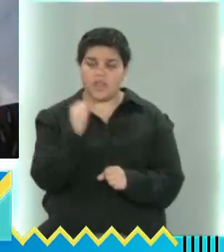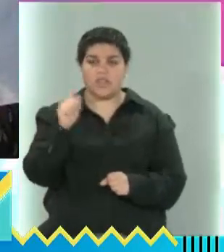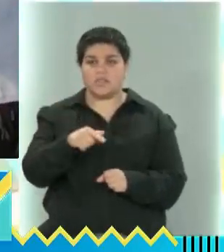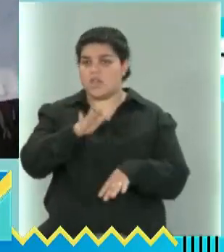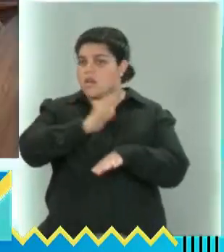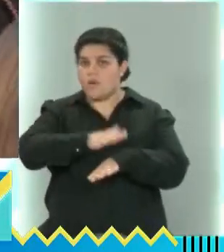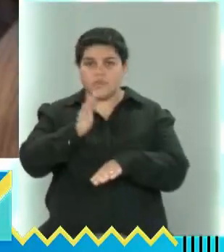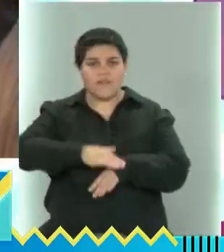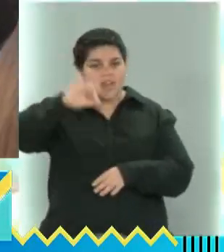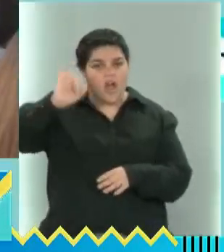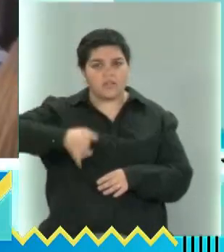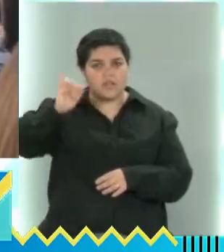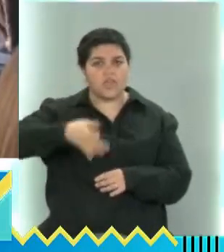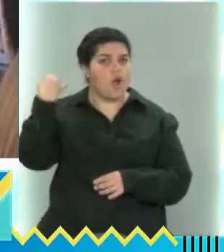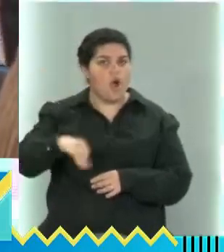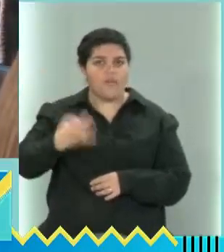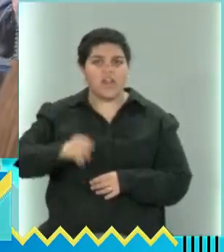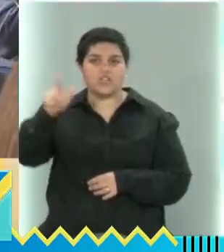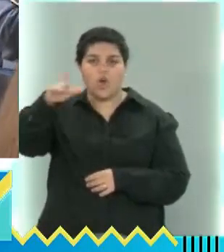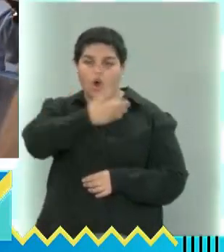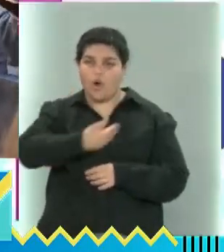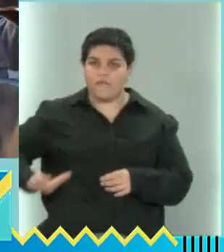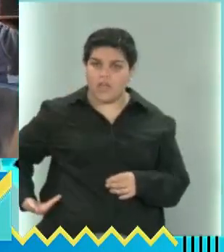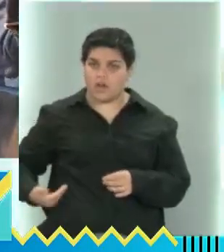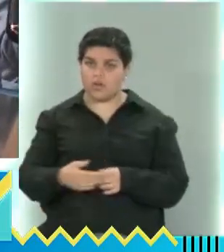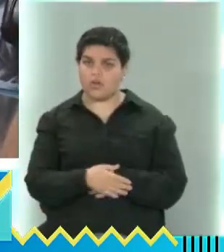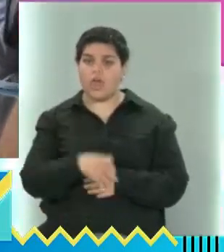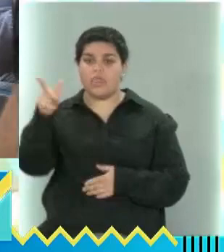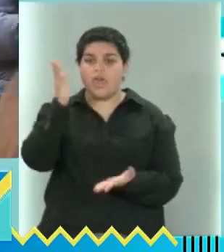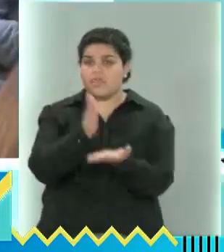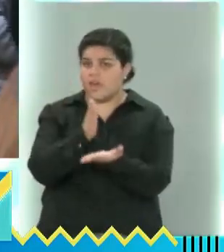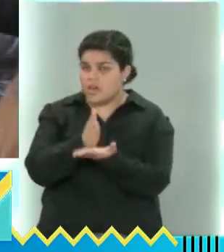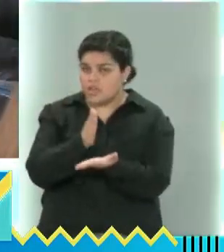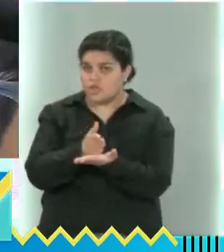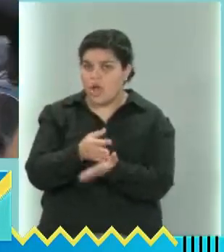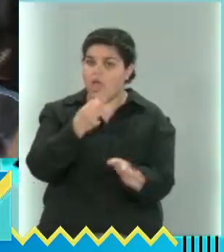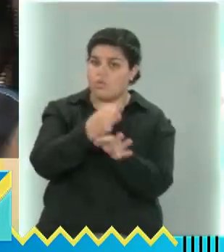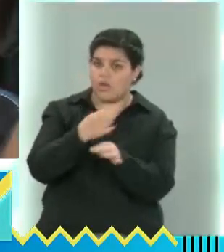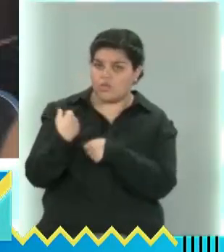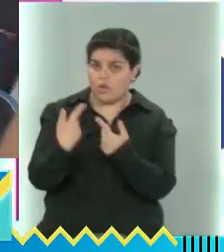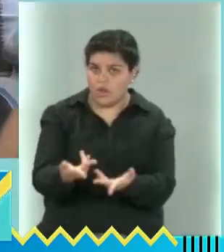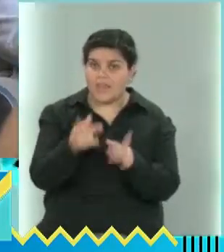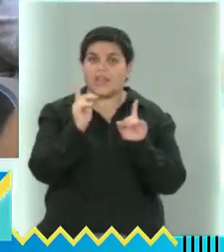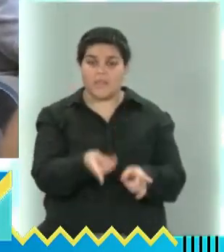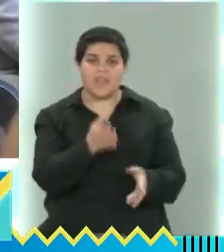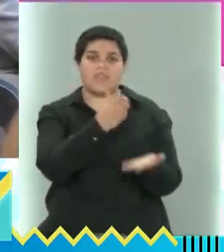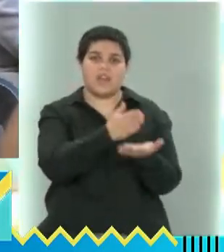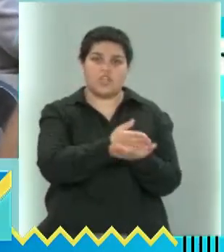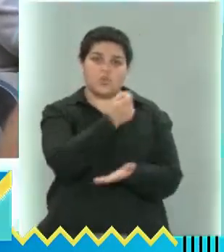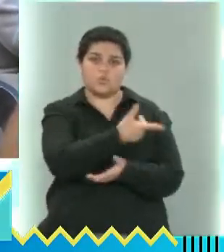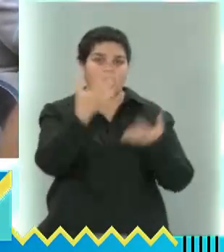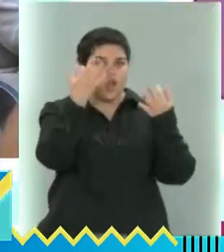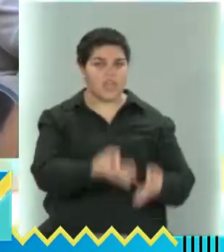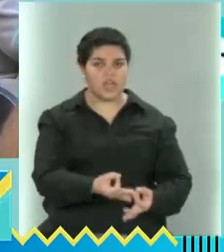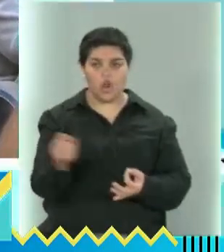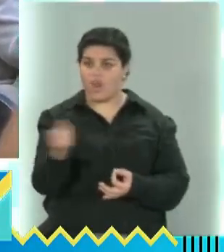responsabilidad indelegable del Estado cumplir tanto con el derecho a la educación como el derecho a un salario digno.